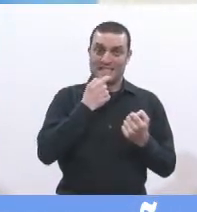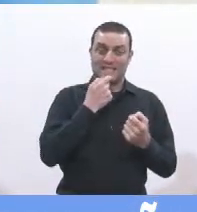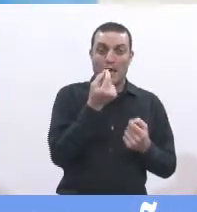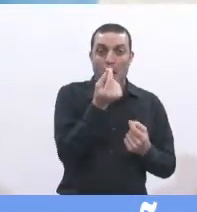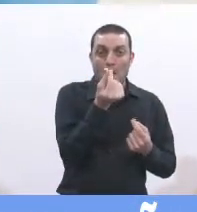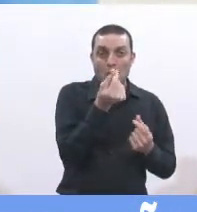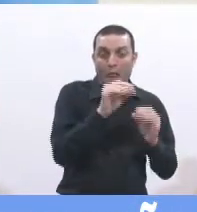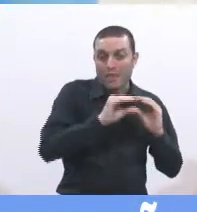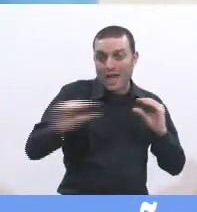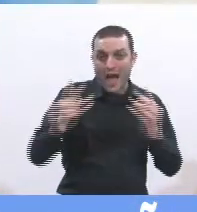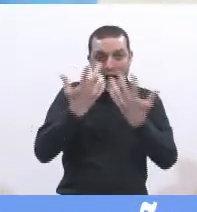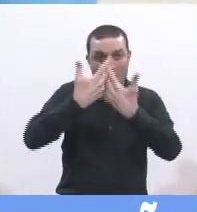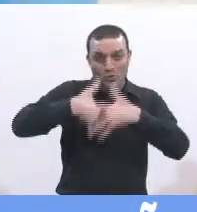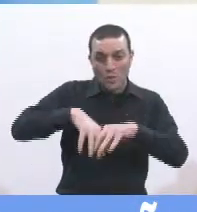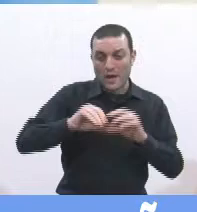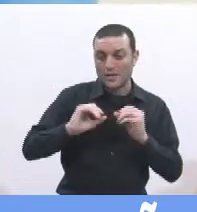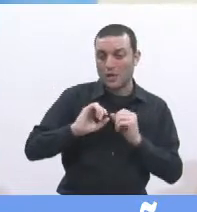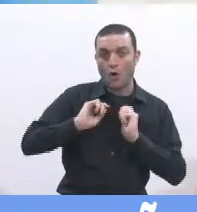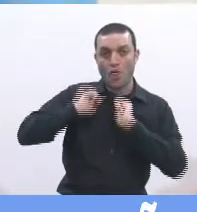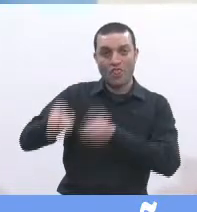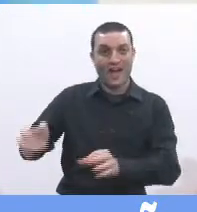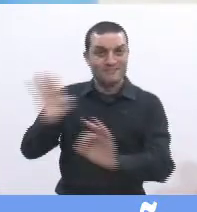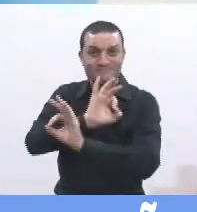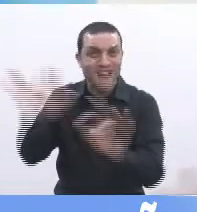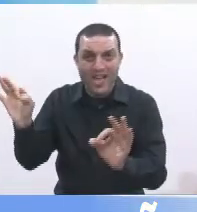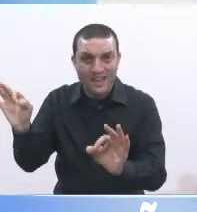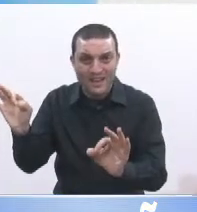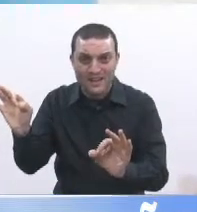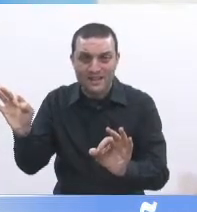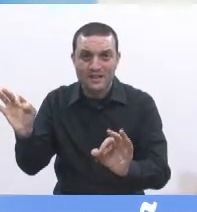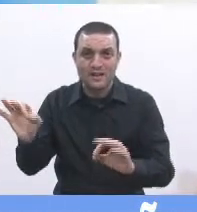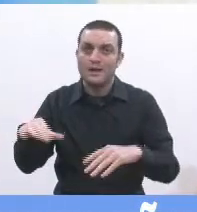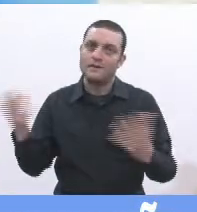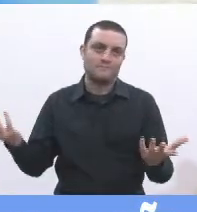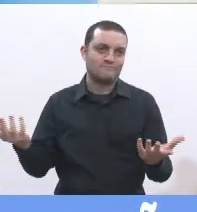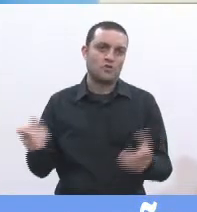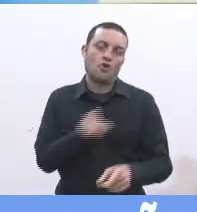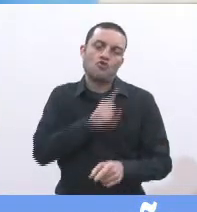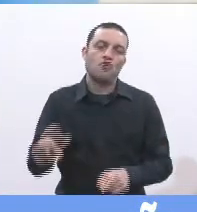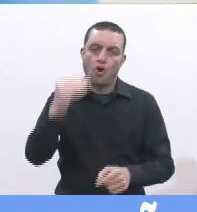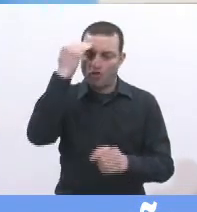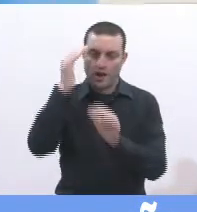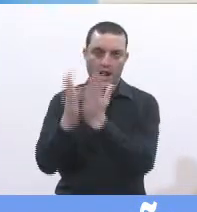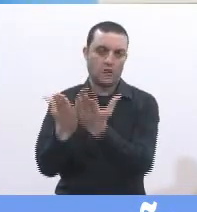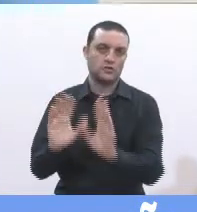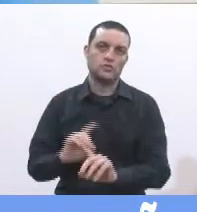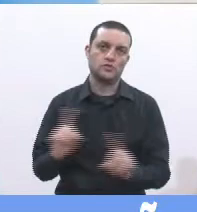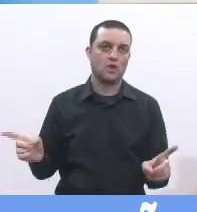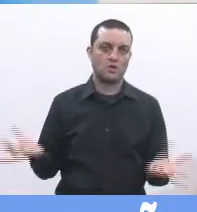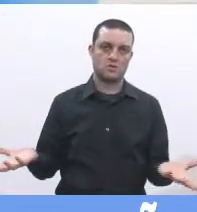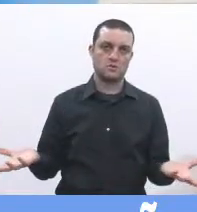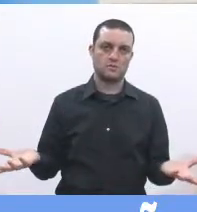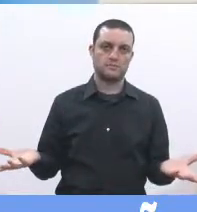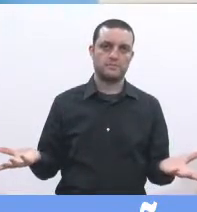es inconstitucional. Pero además, porque claramente lo que están intentando atentar es a la